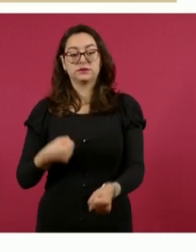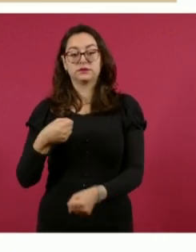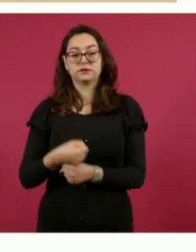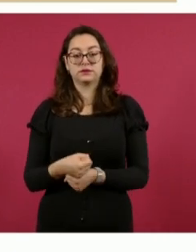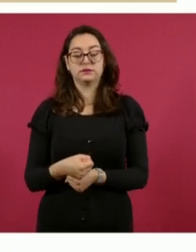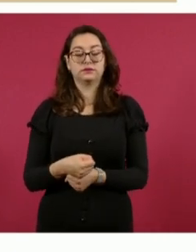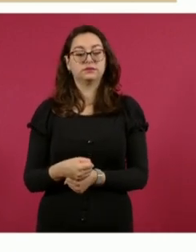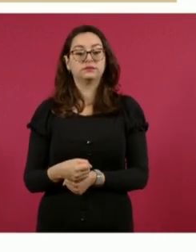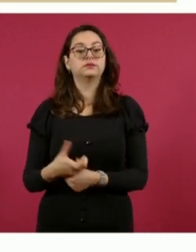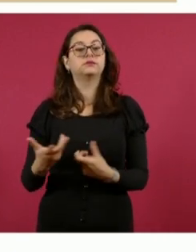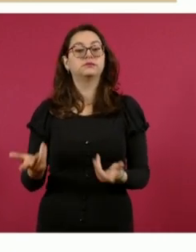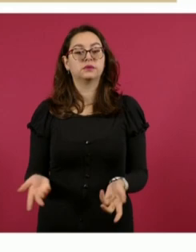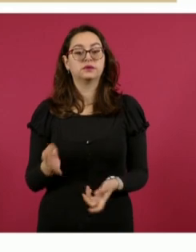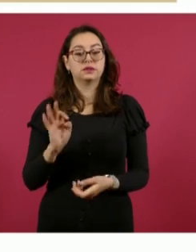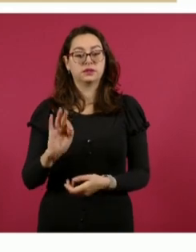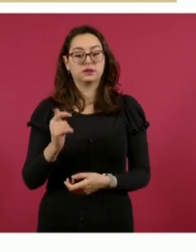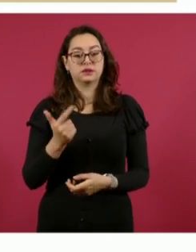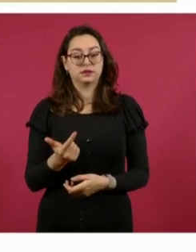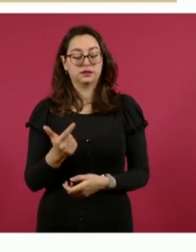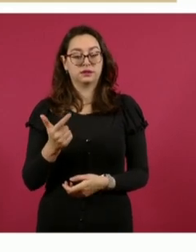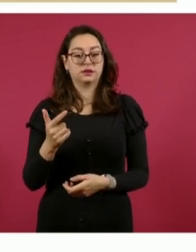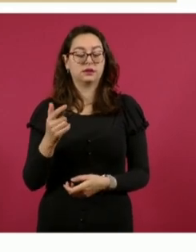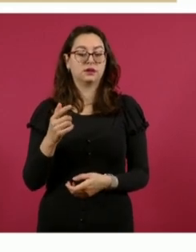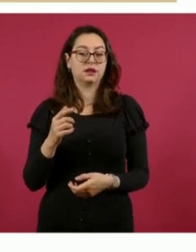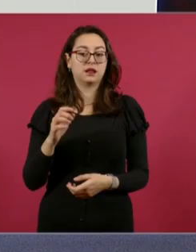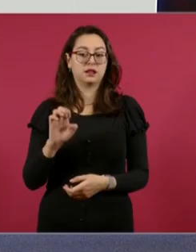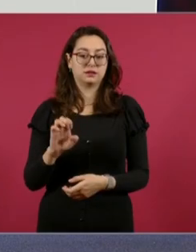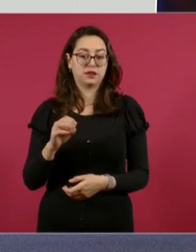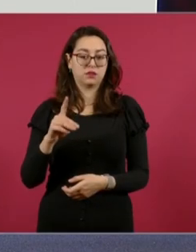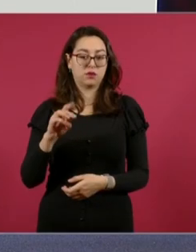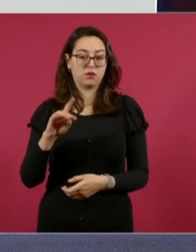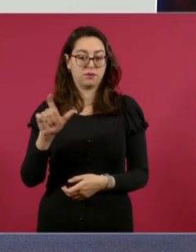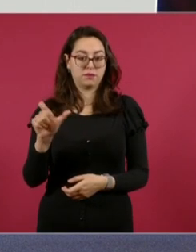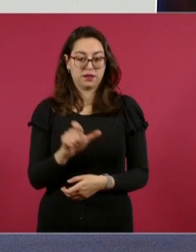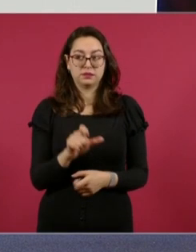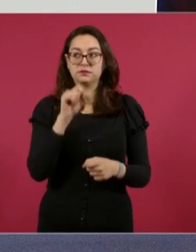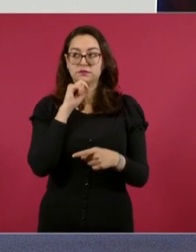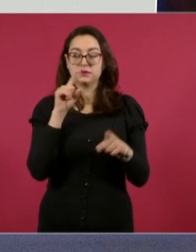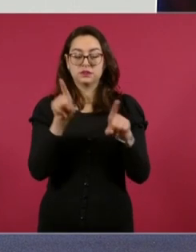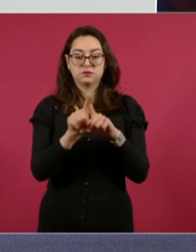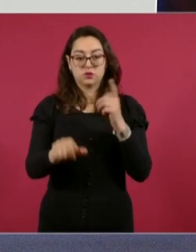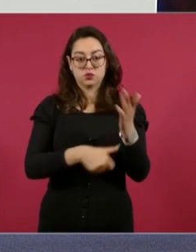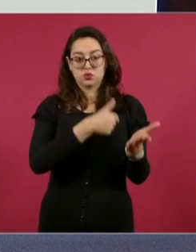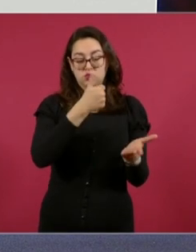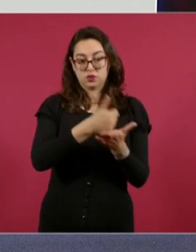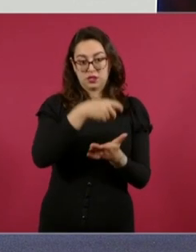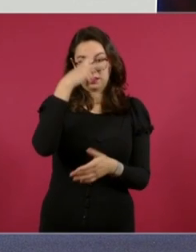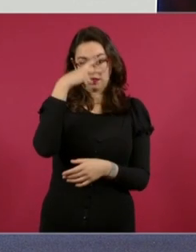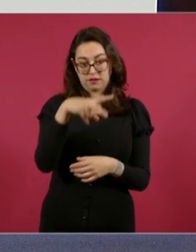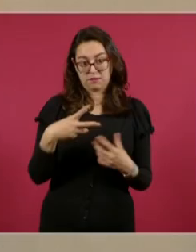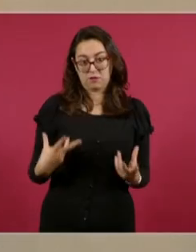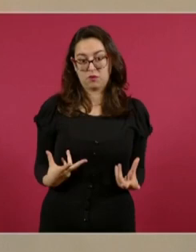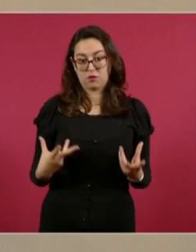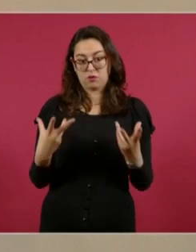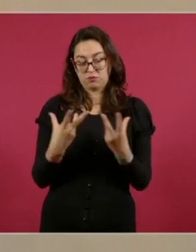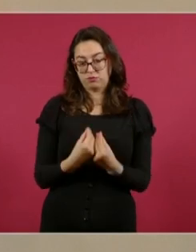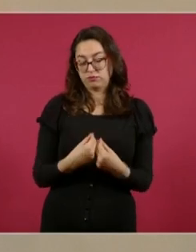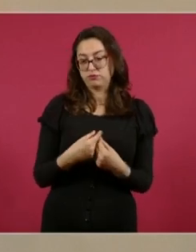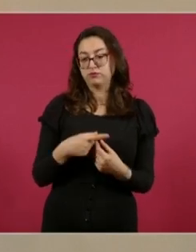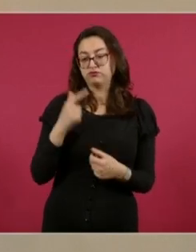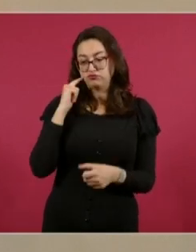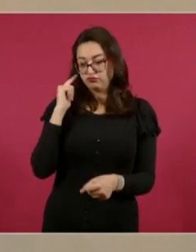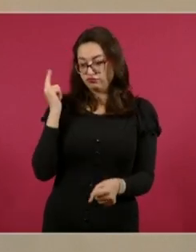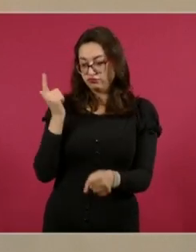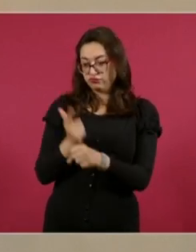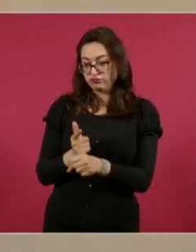del Estado de México, con apoyo de SEDENA y la Fiscalía de la Ciudad de México, tras cumplimentar una orden de aprehensión en su contra por el